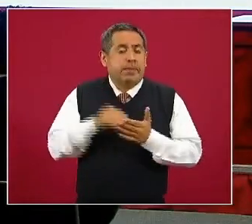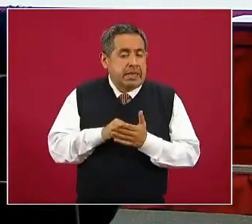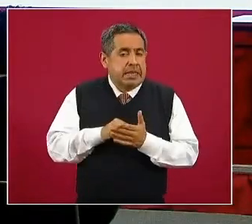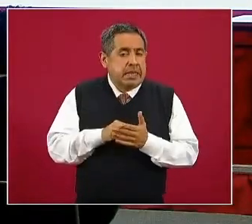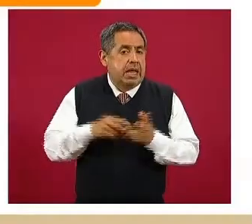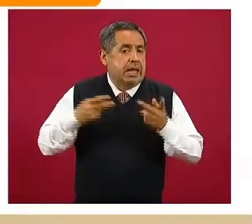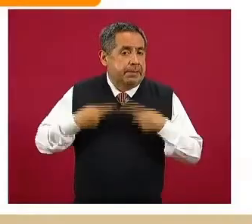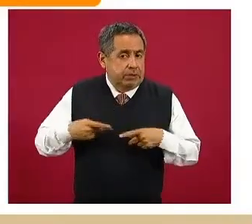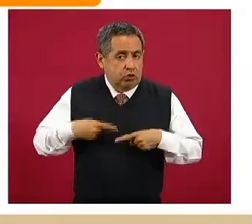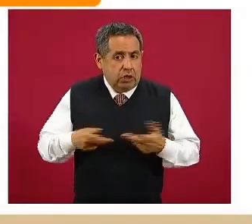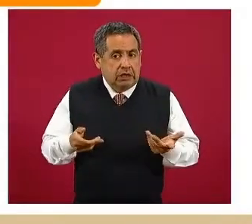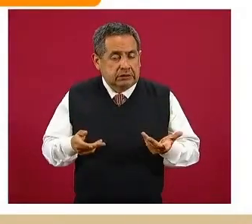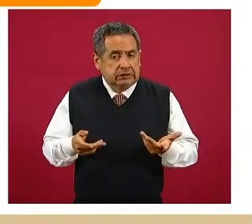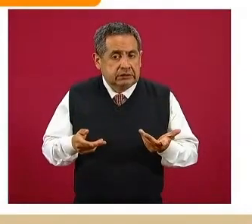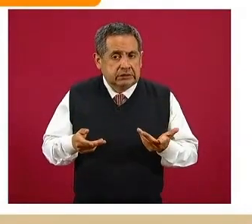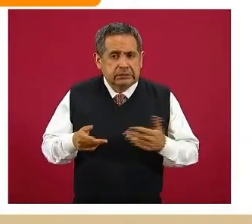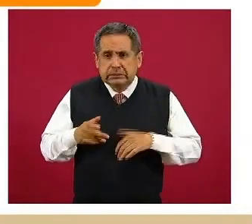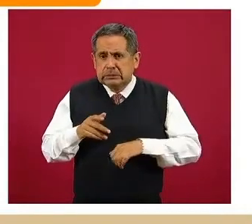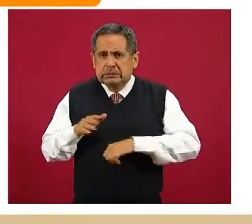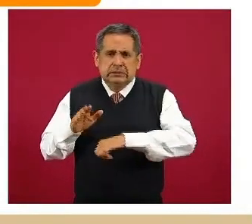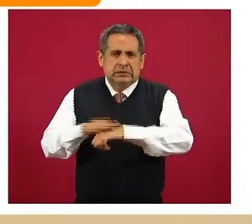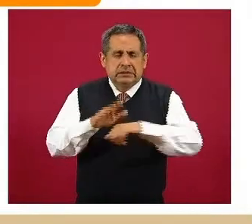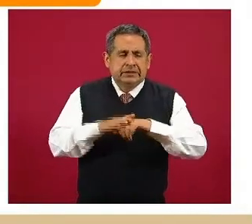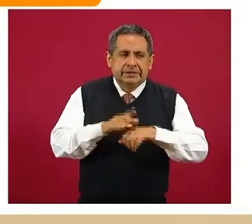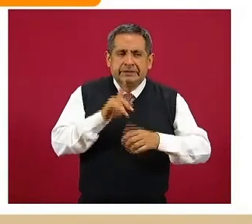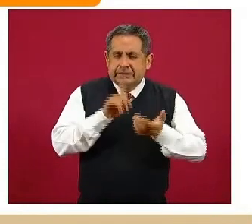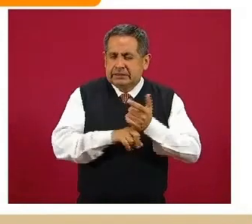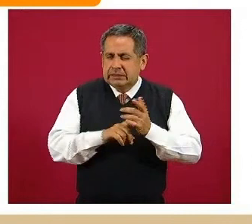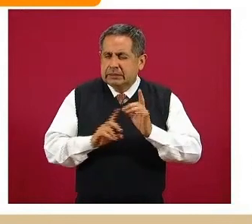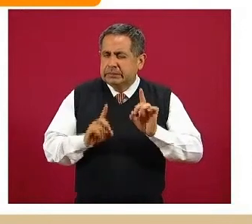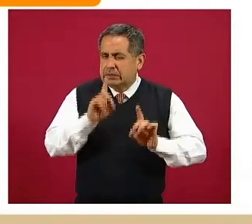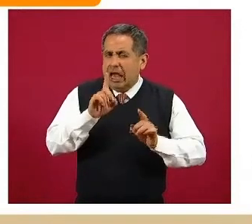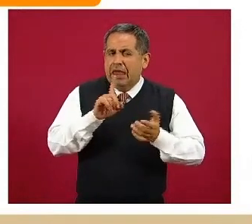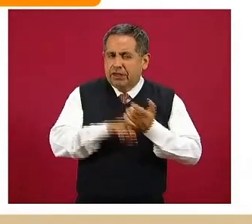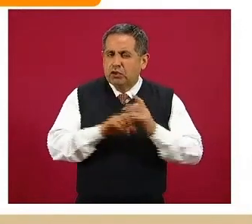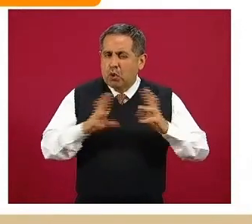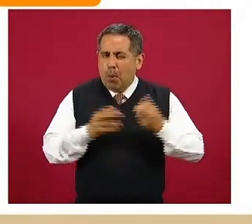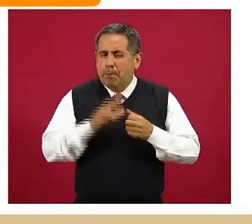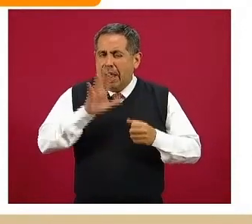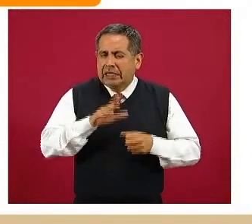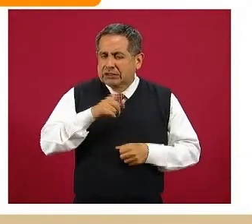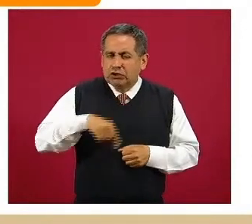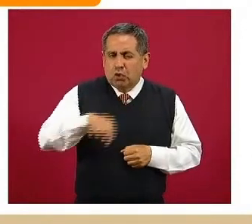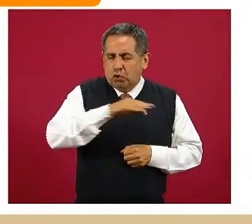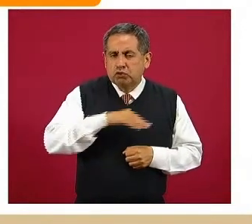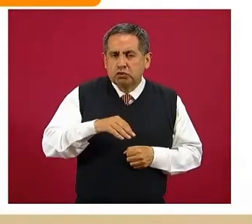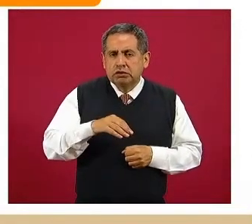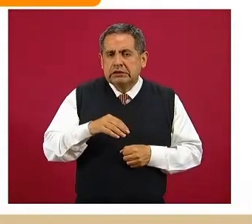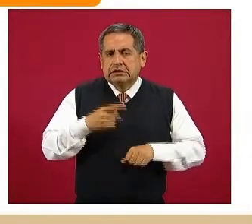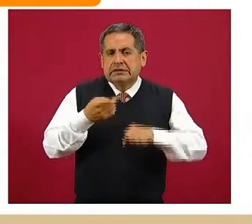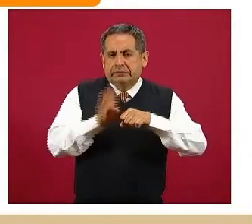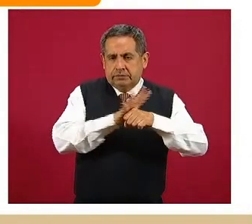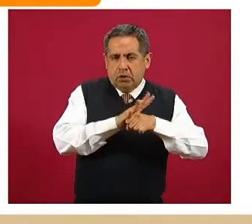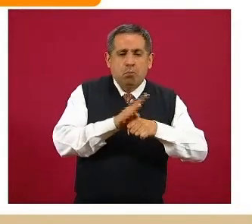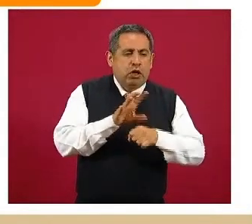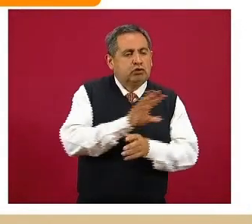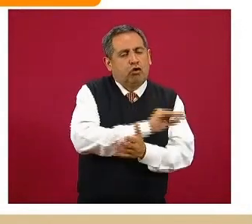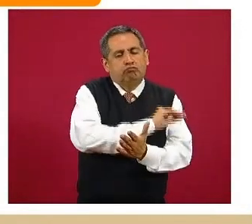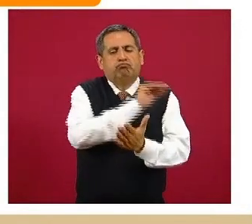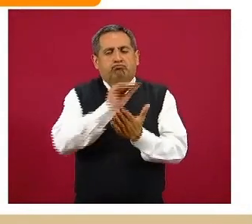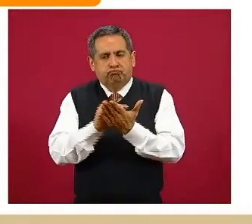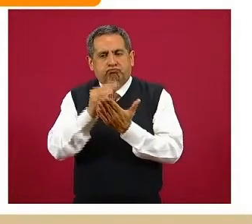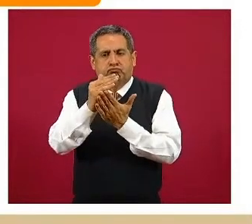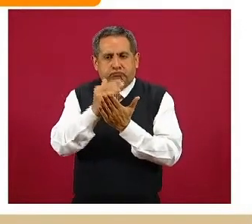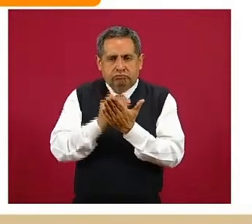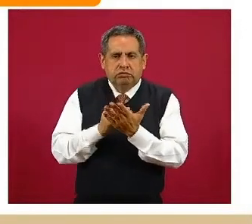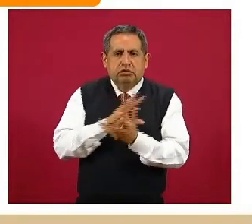1.589.000 personas que en su momento han sido clasificadas como caso sospechoso y que por lo tanto han ingresado, este grupo de personas han